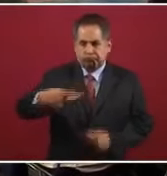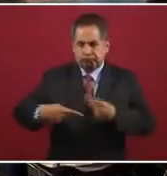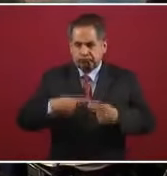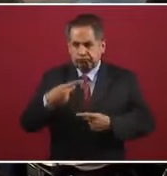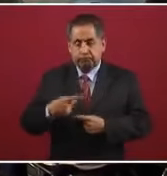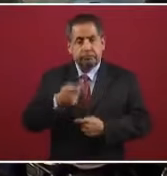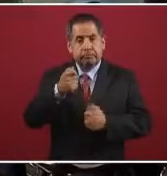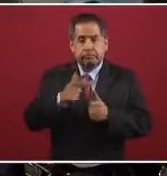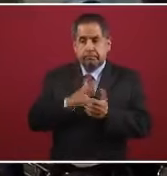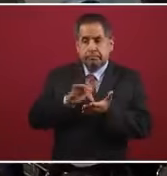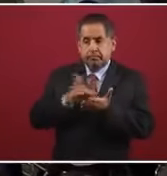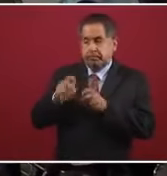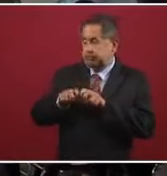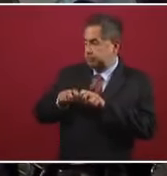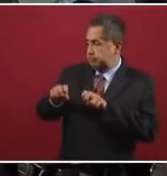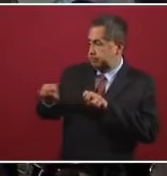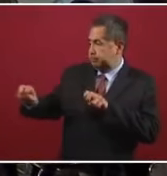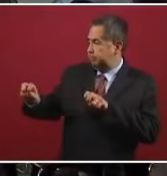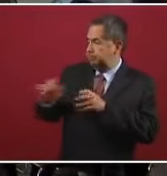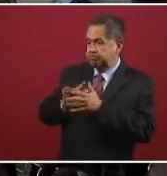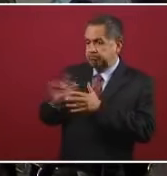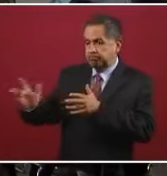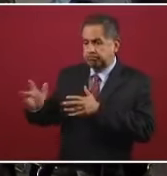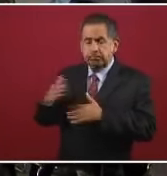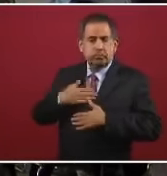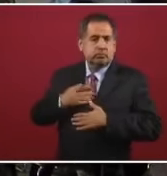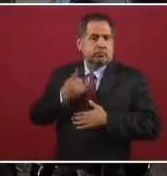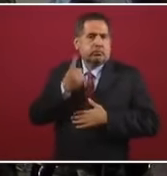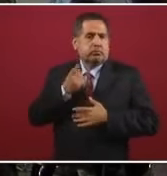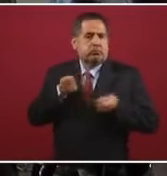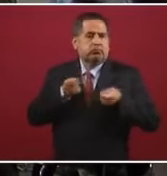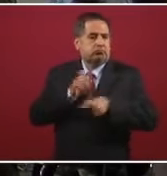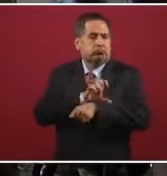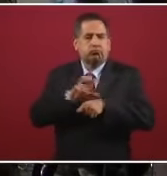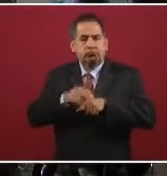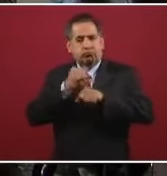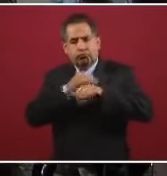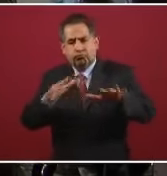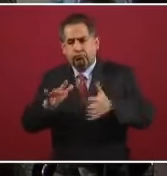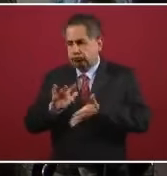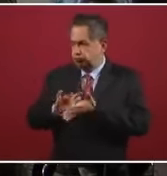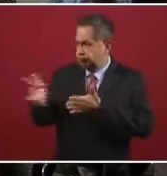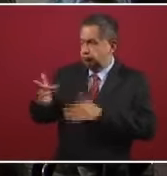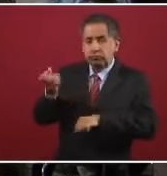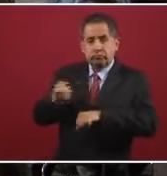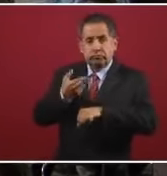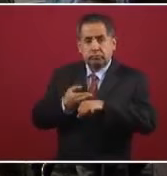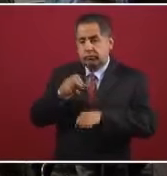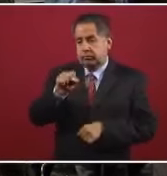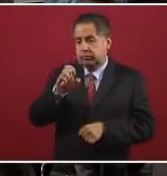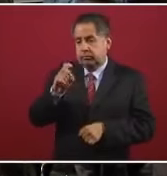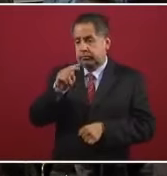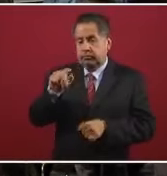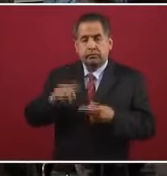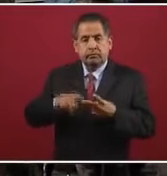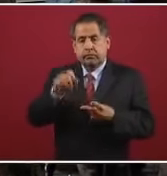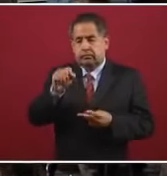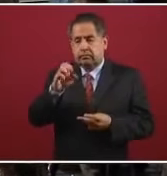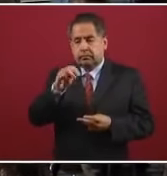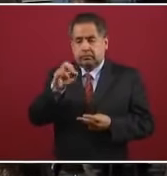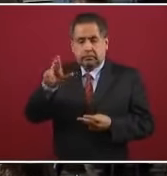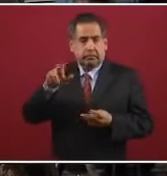función es coordinar e informar. Agradecerles a todos ustedes, Secretaría de la Defensa, Secretaría de Marina, Guardia